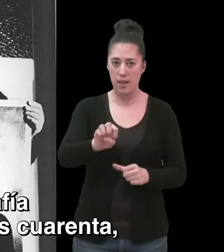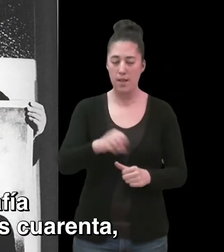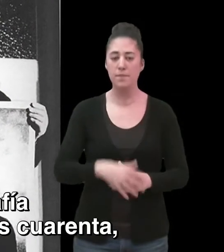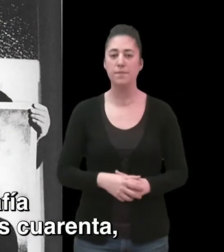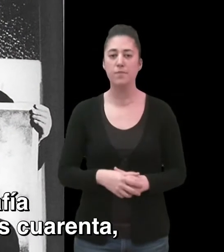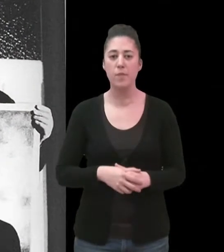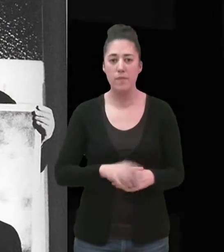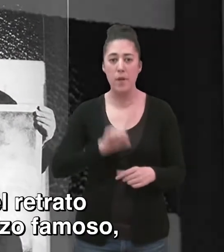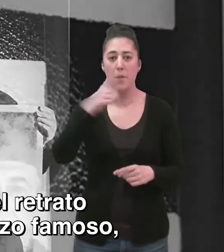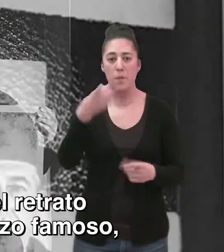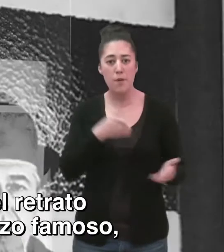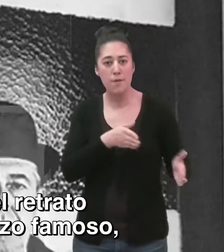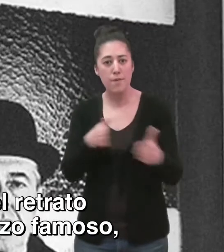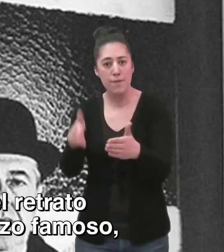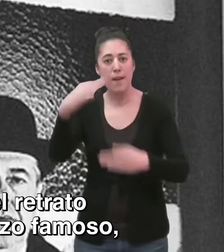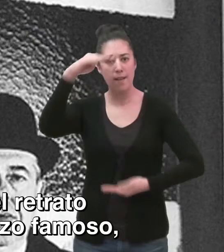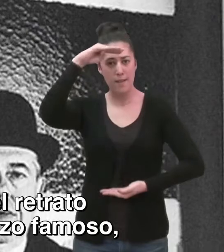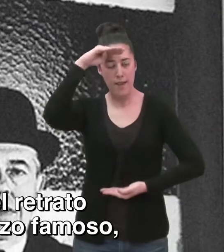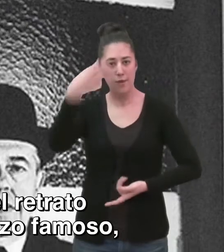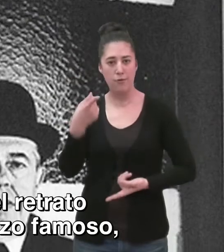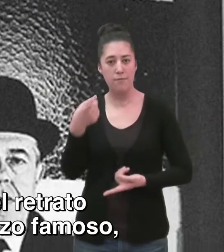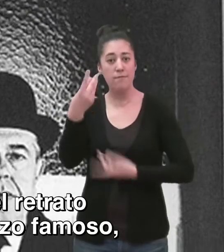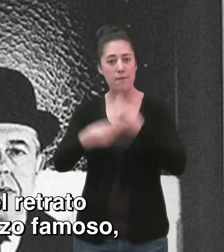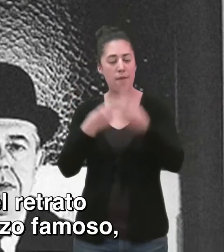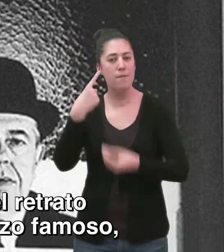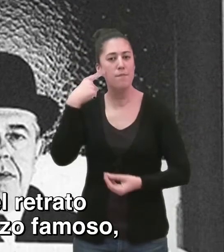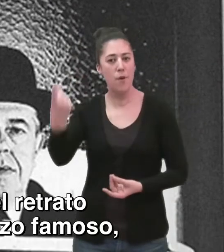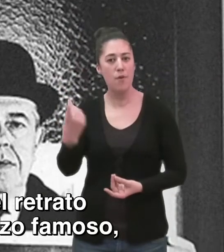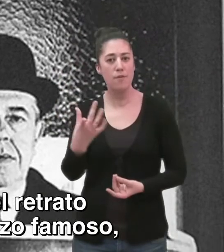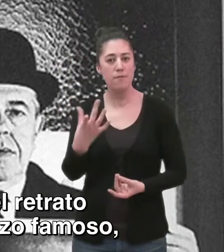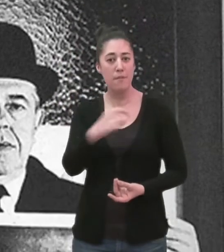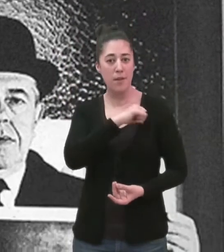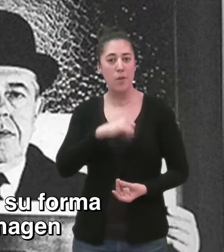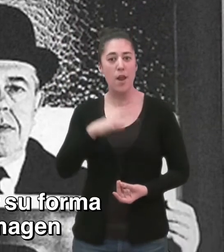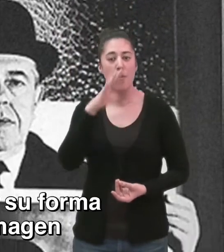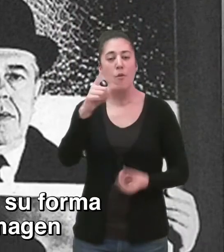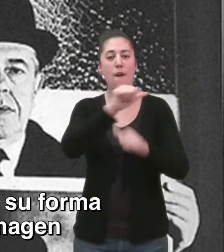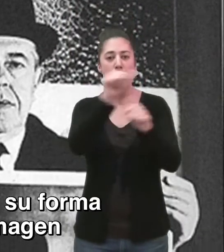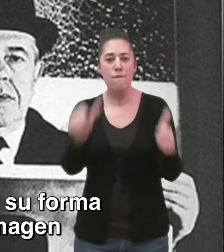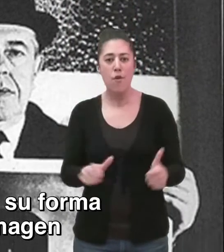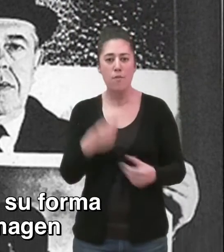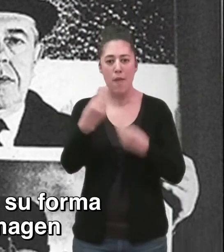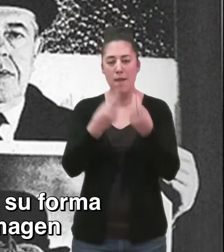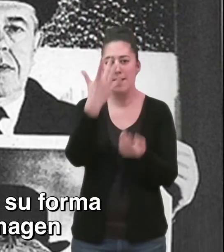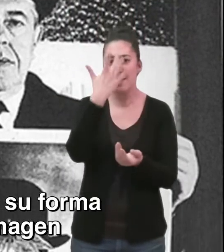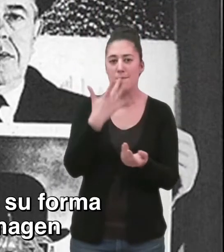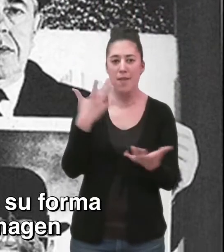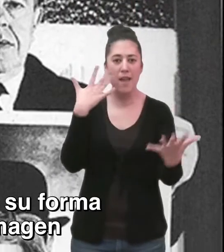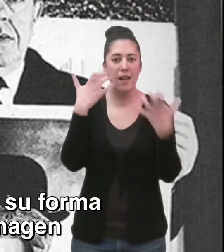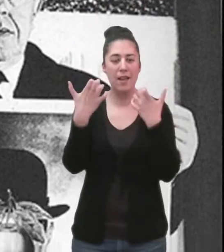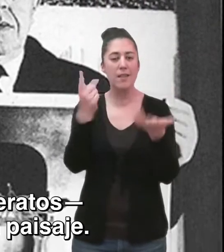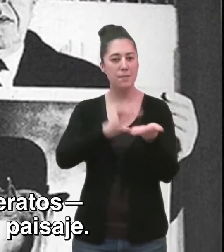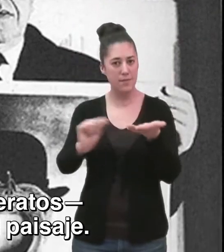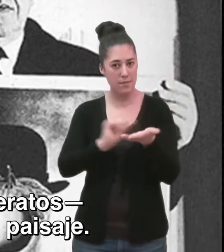partir de los años 40. Primero hacia el retrato, género que lo hizo famoso, en particular, por su forma de tratar